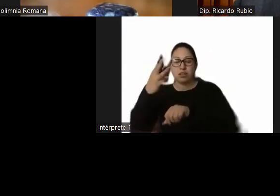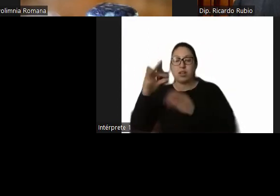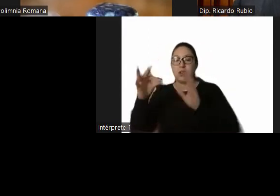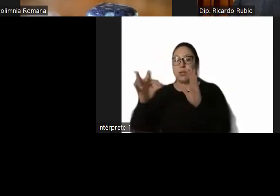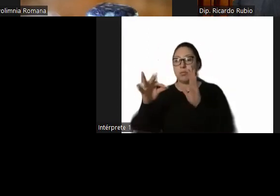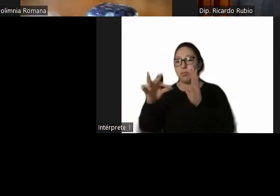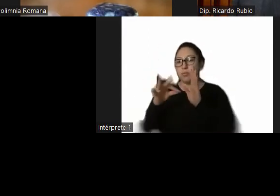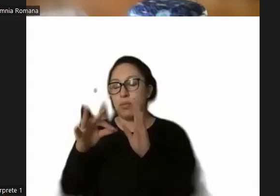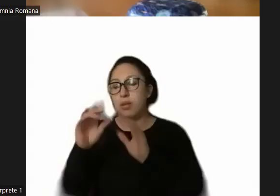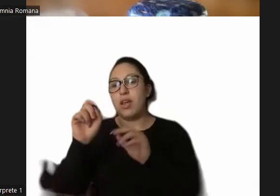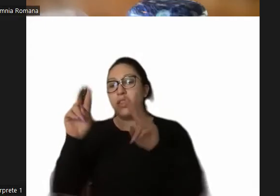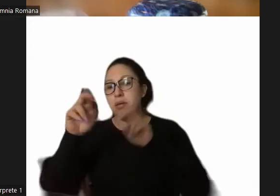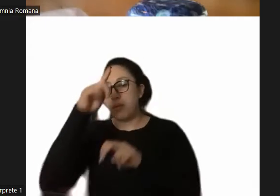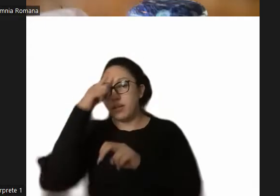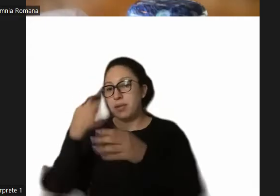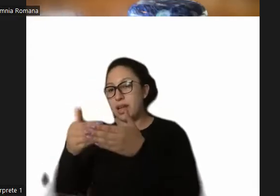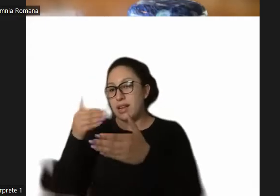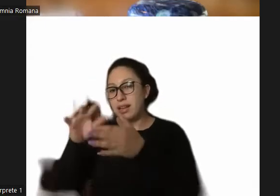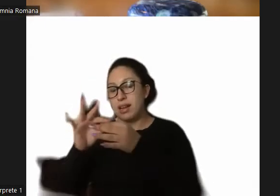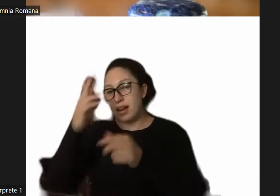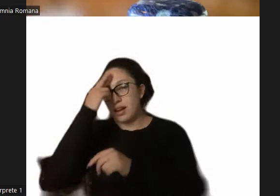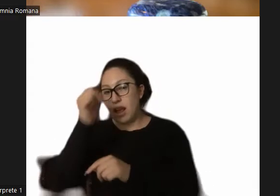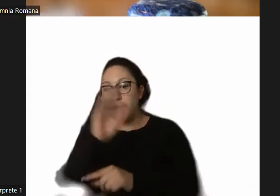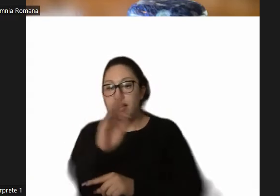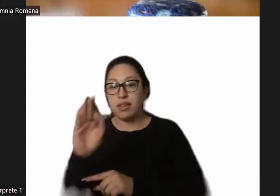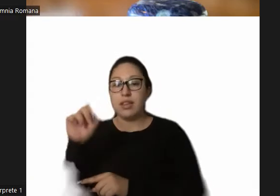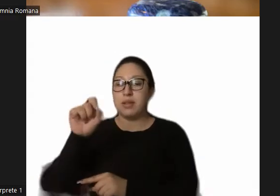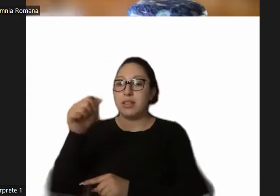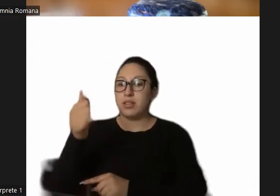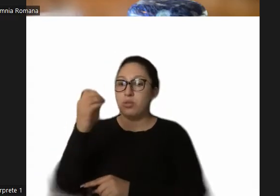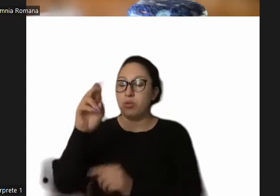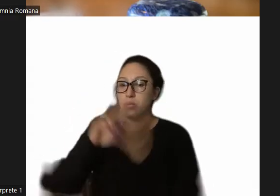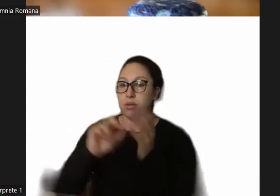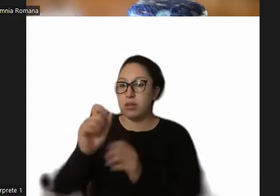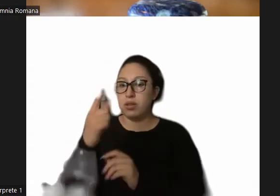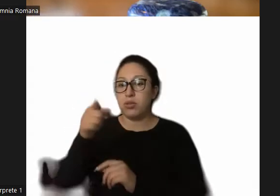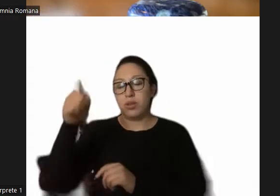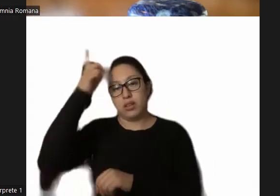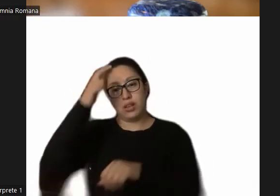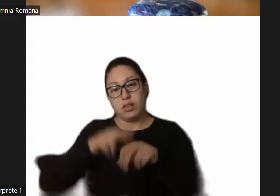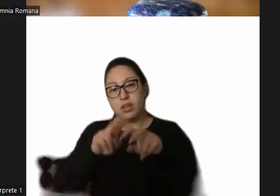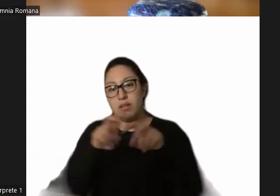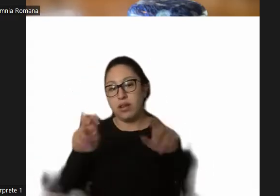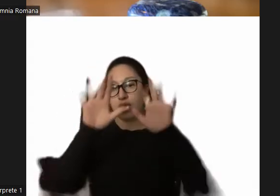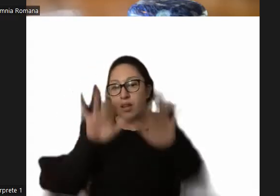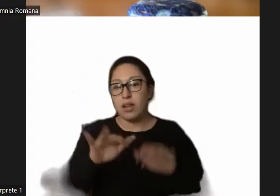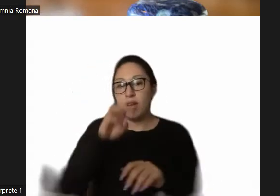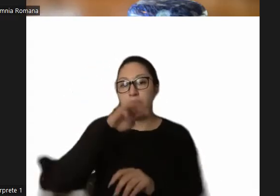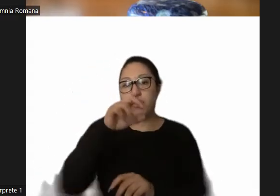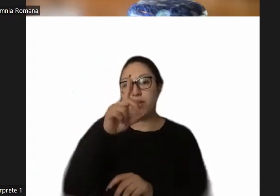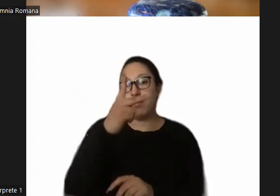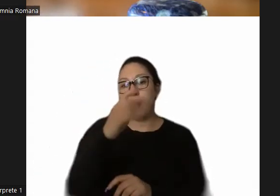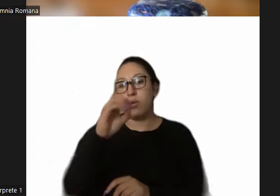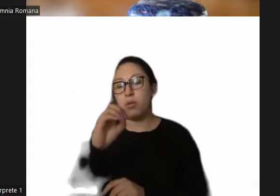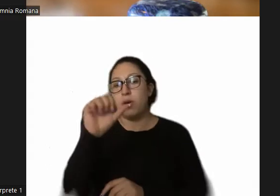antecedente segundo, dice, con fecha 26 de octubre del 2021, la presidencia de la mesa directiva, mediante oficio MDPPOP